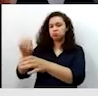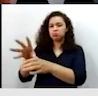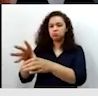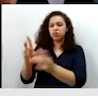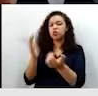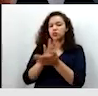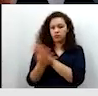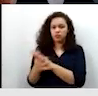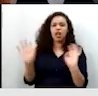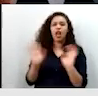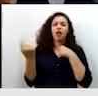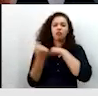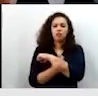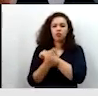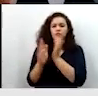transformo automáticamente.